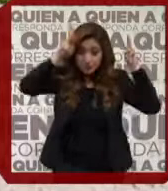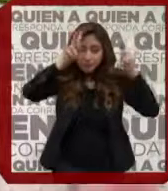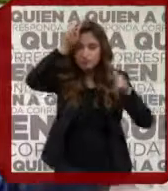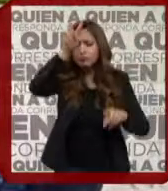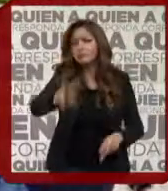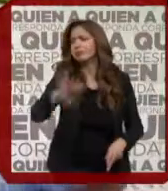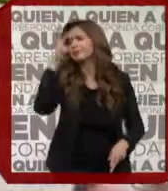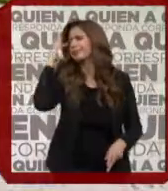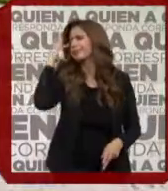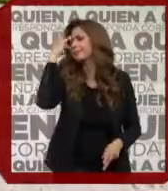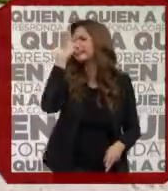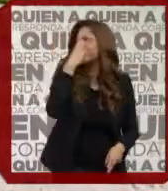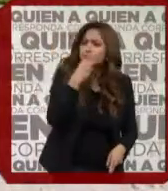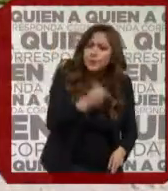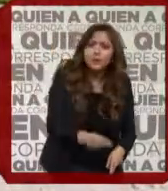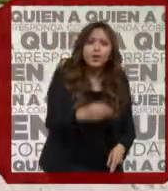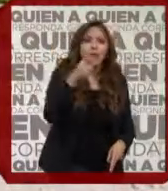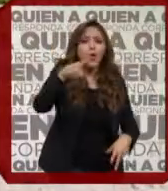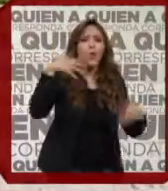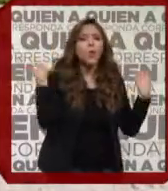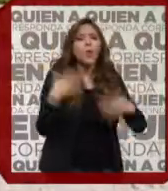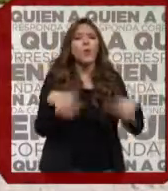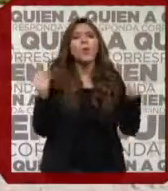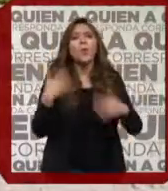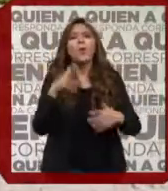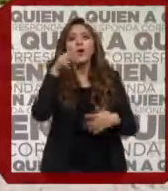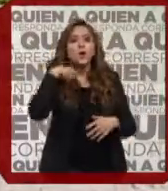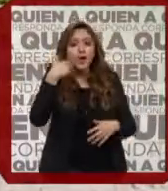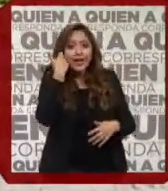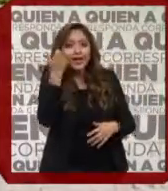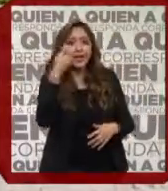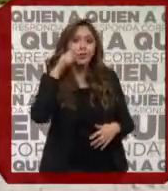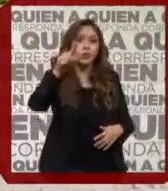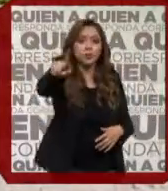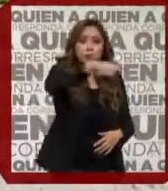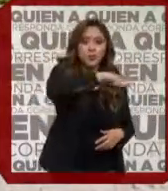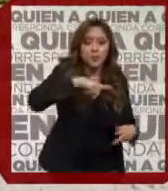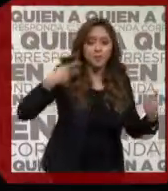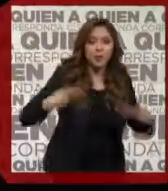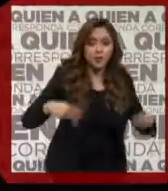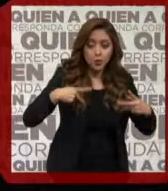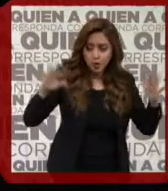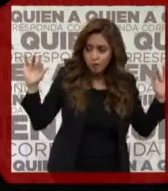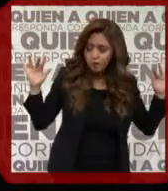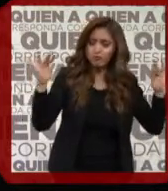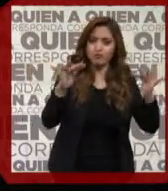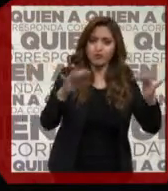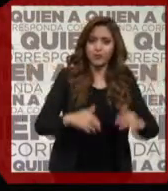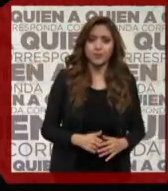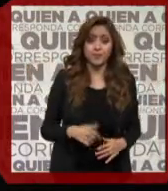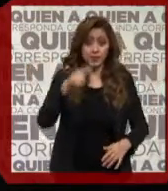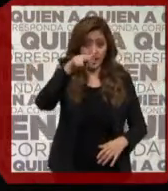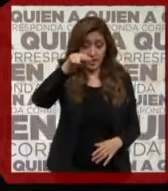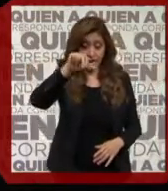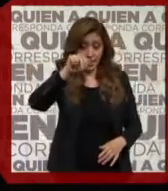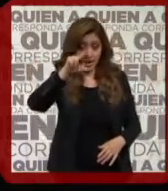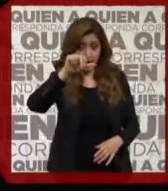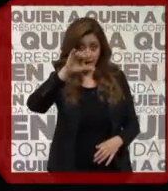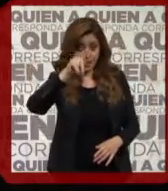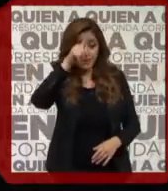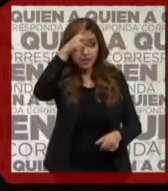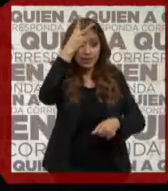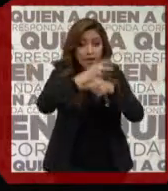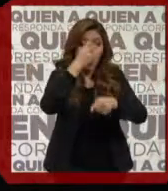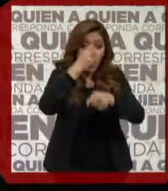espectáculo fantástico, mágico, que queremos compartir con el mundo entero. Es por ello que en Nanacamilpa se celebra el segundo